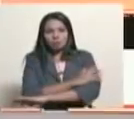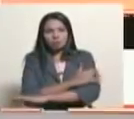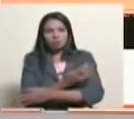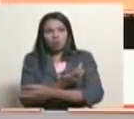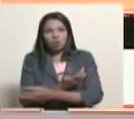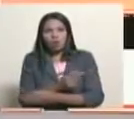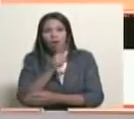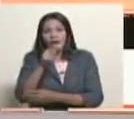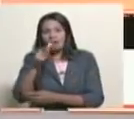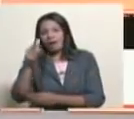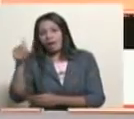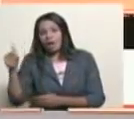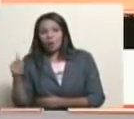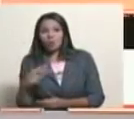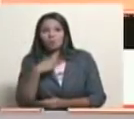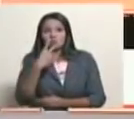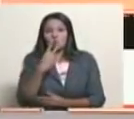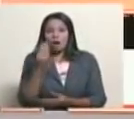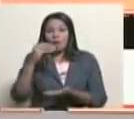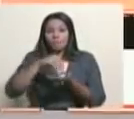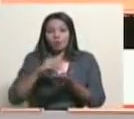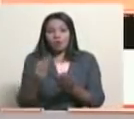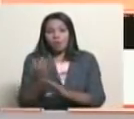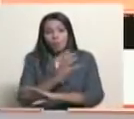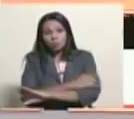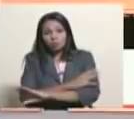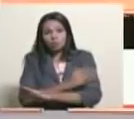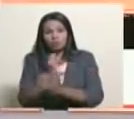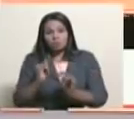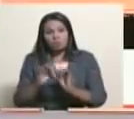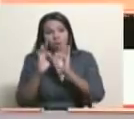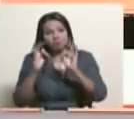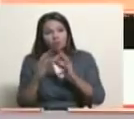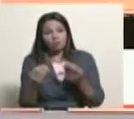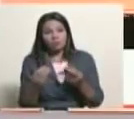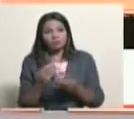de cada vocero de la oposición,